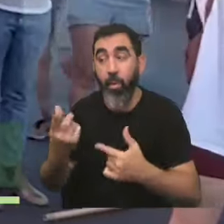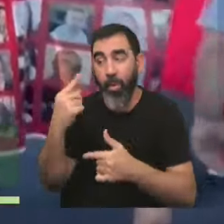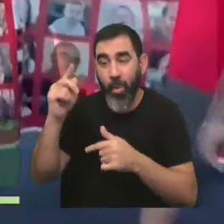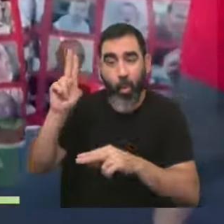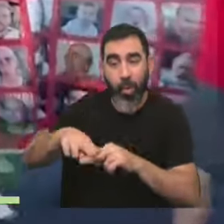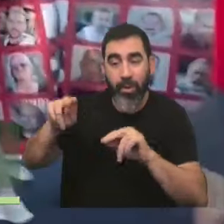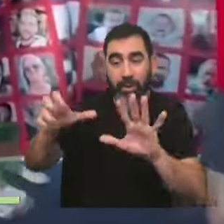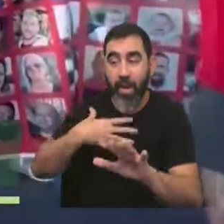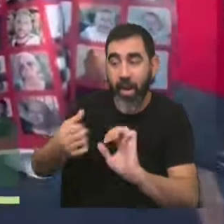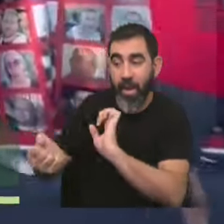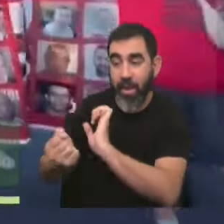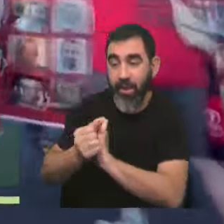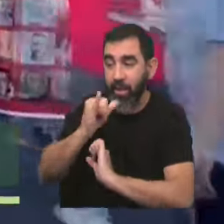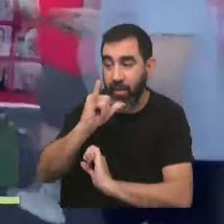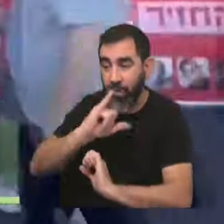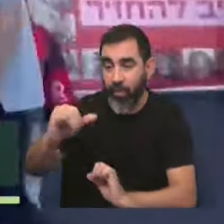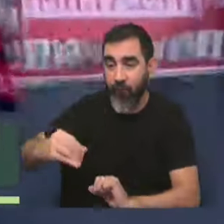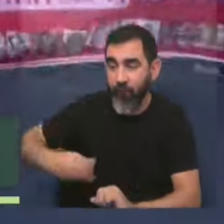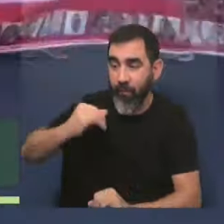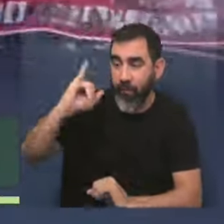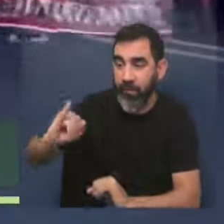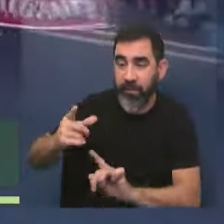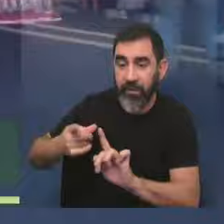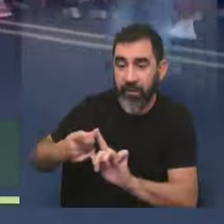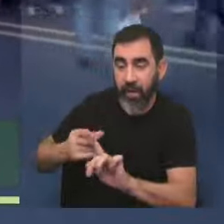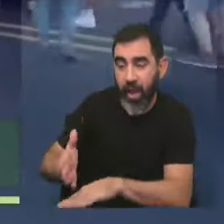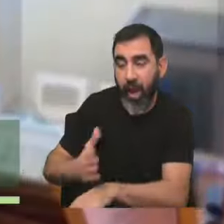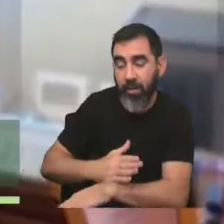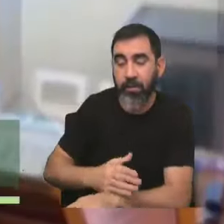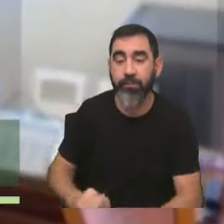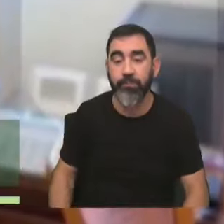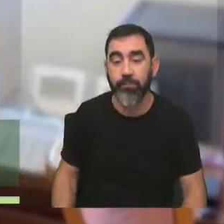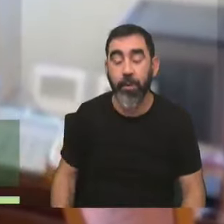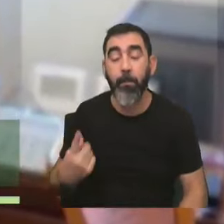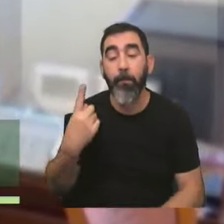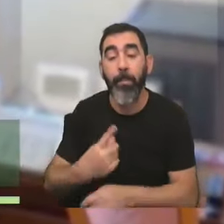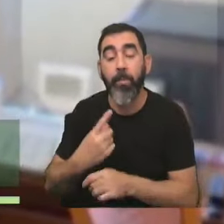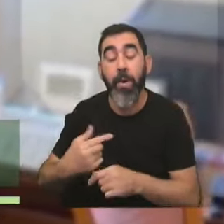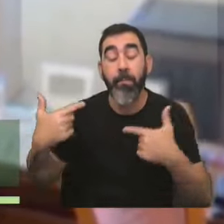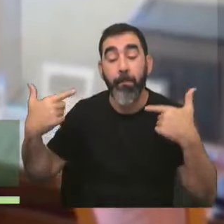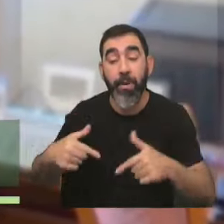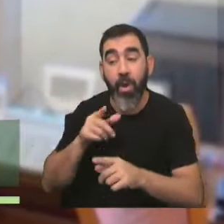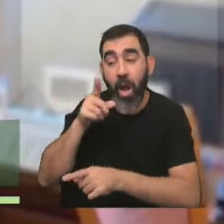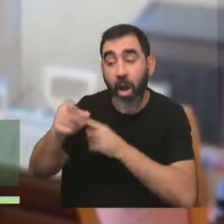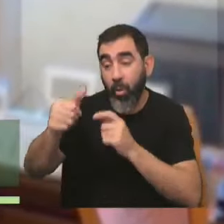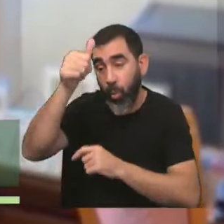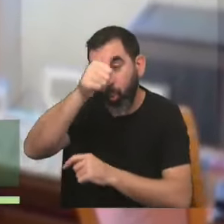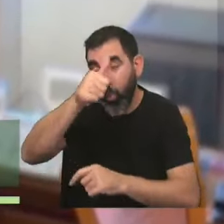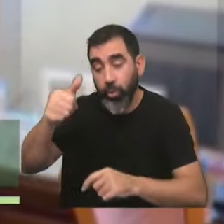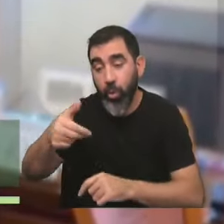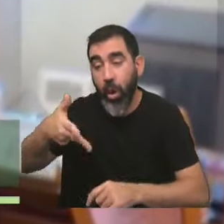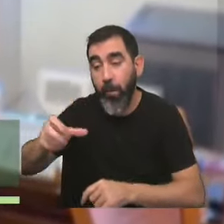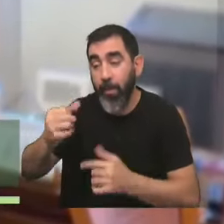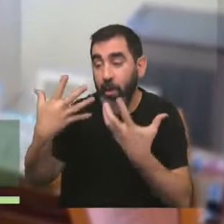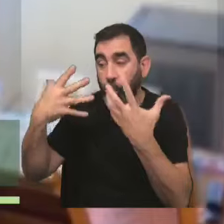seis Rehenes denunciando que estarían vivos de haber llegado al conceso con jamás el Primer Ministro israelí acusó el domingo a jamás de no querer un